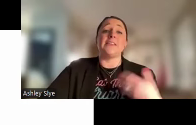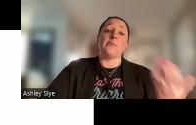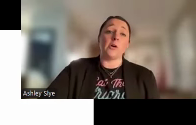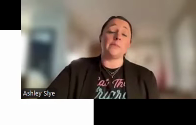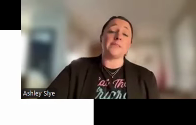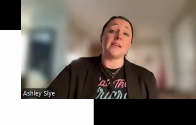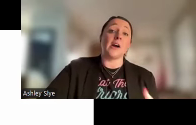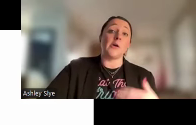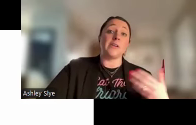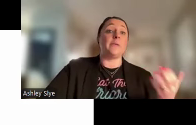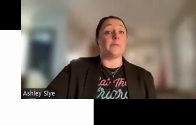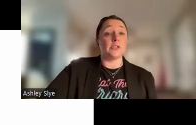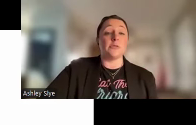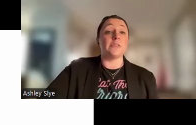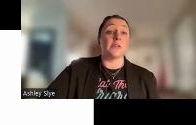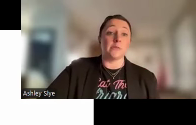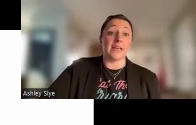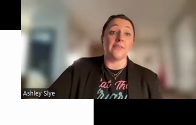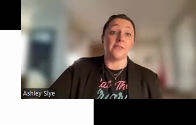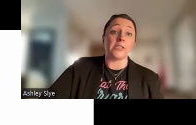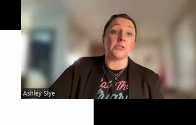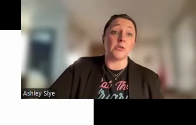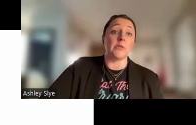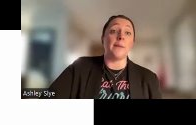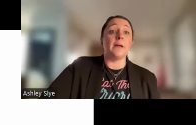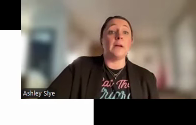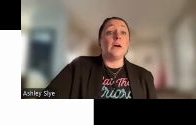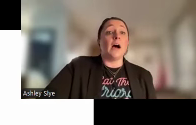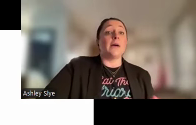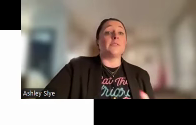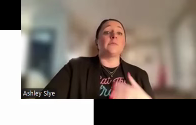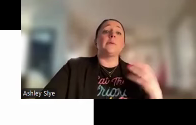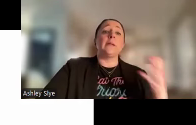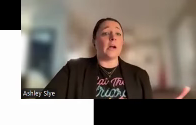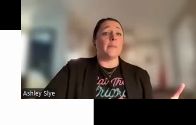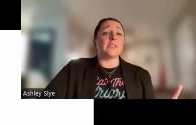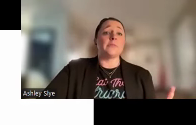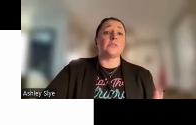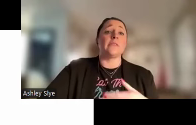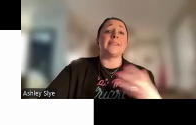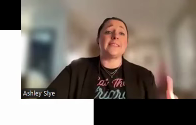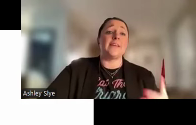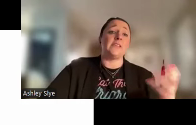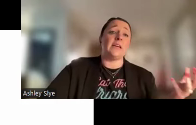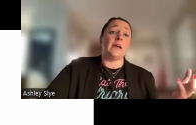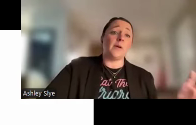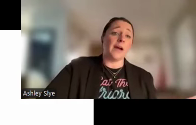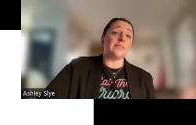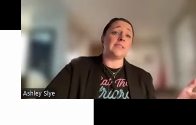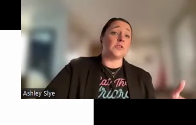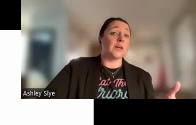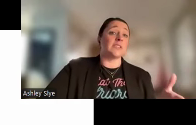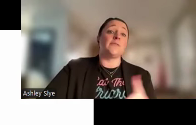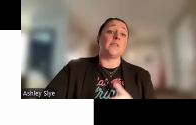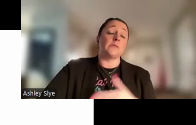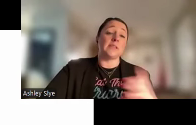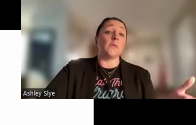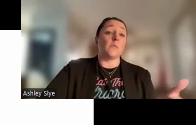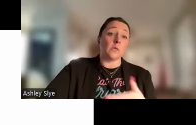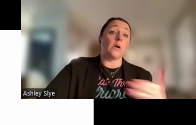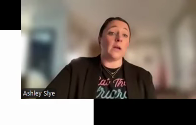están trabajando con programas contra violencia doméstica, puede ser que les pidan información, entonces, y a veces dan a